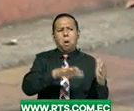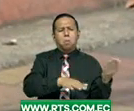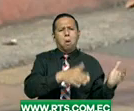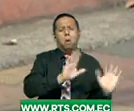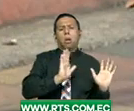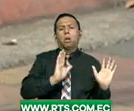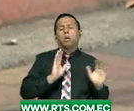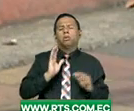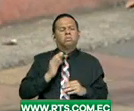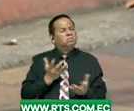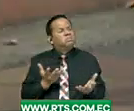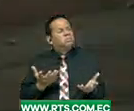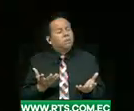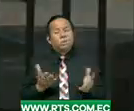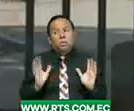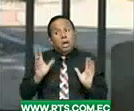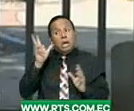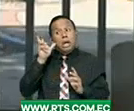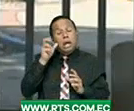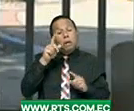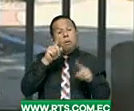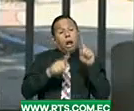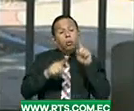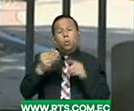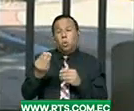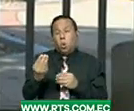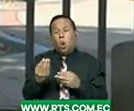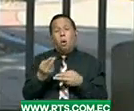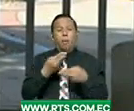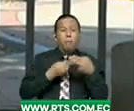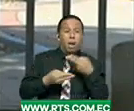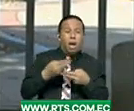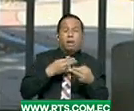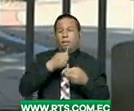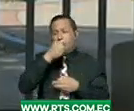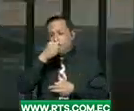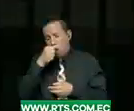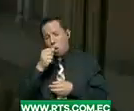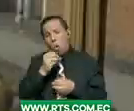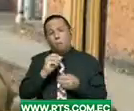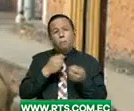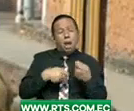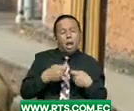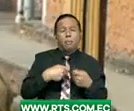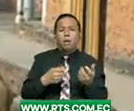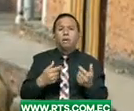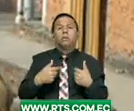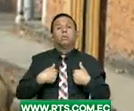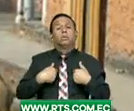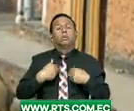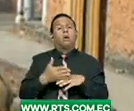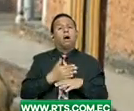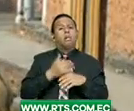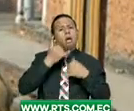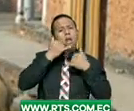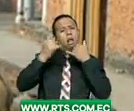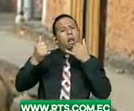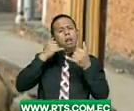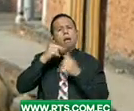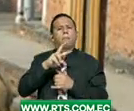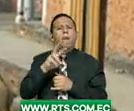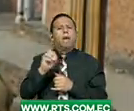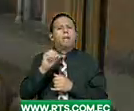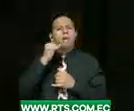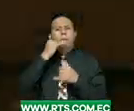andan traficando droga, pues, o venden, o paran con los que venden. Nosotros hicimos 20 llamadas a diferentes teléfonos y nunca vino